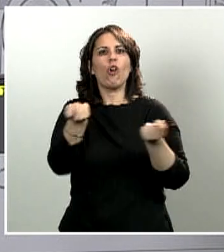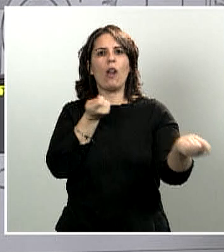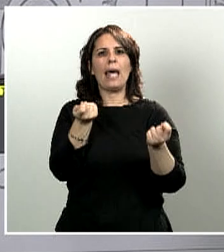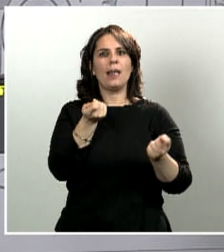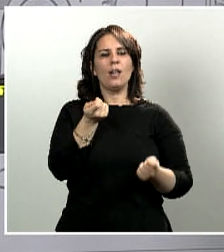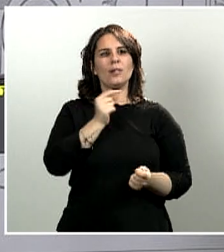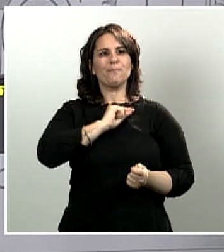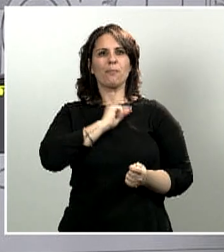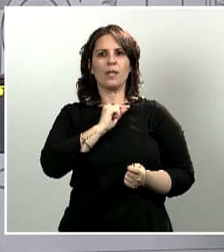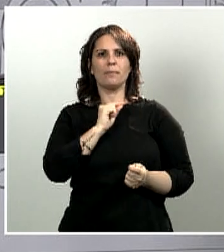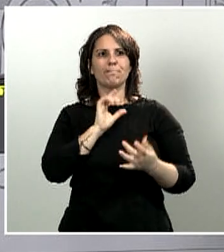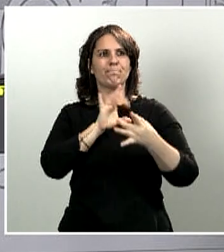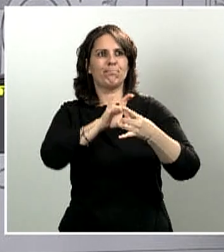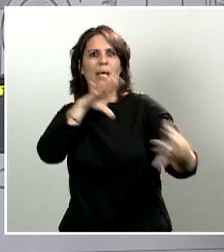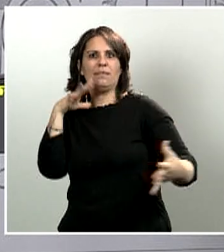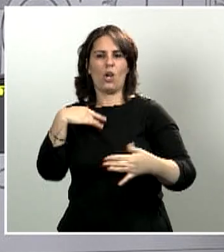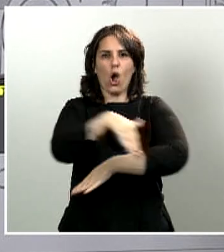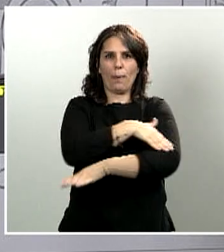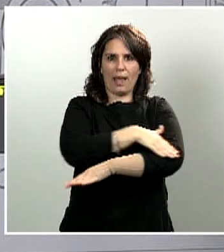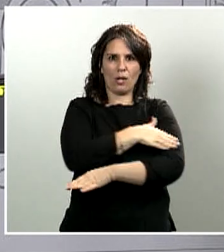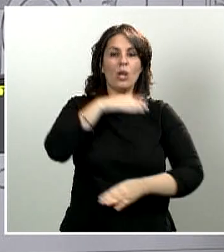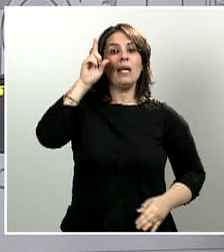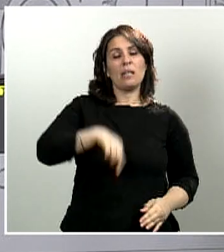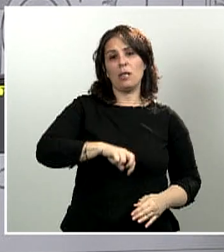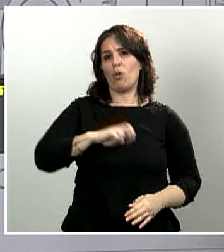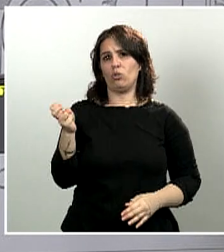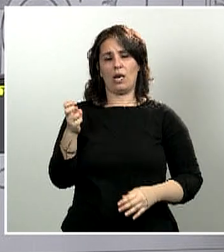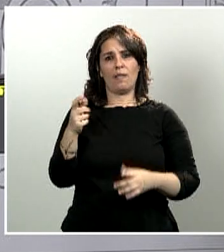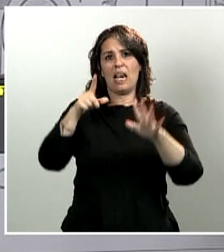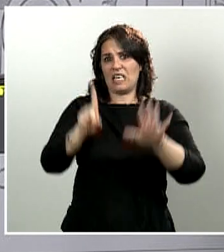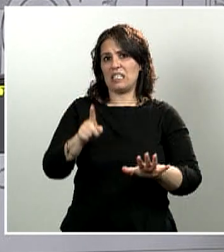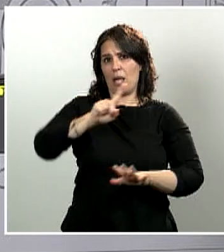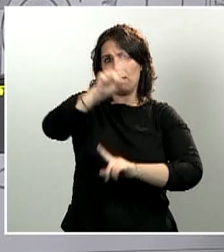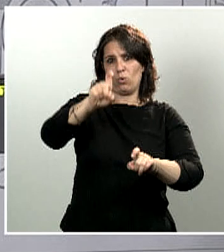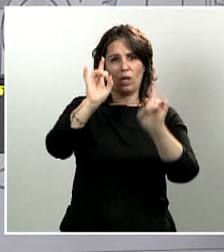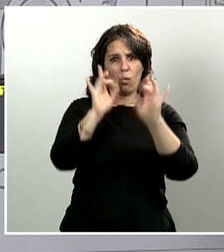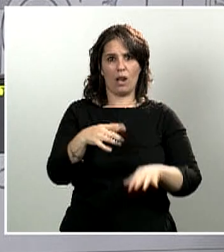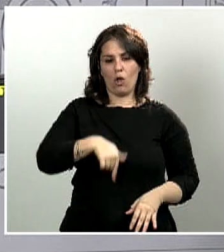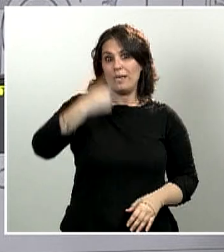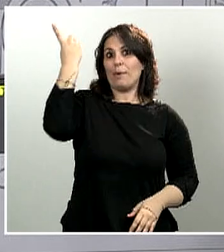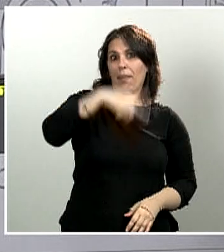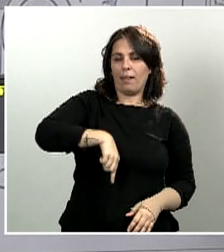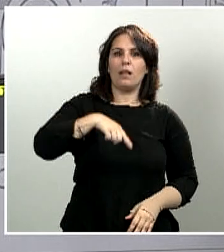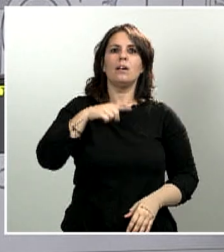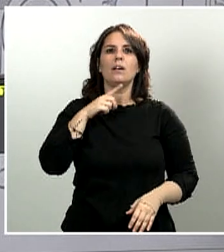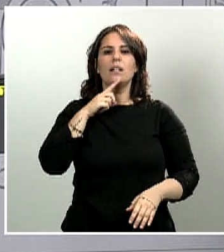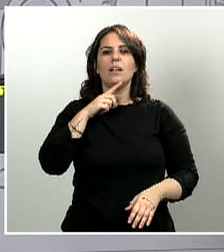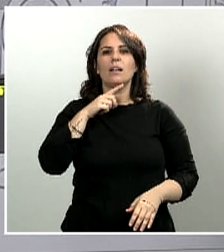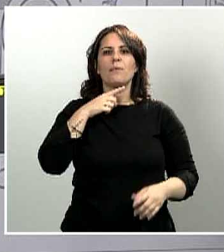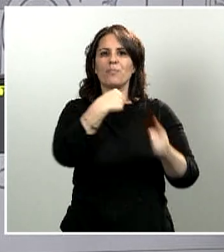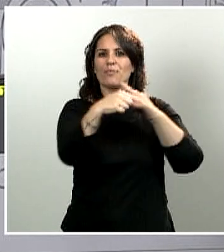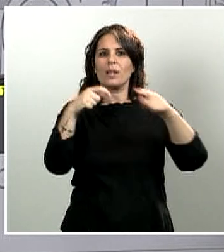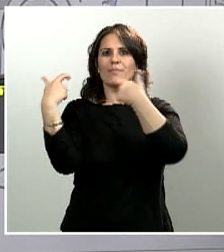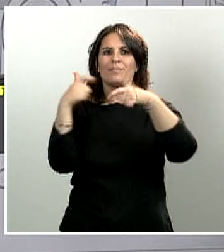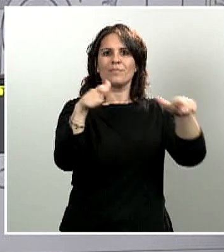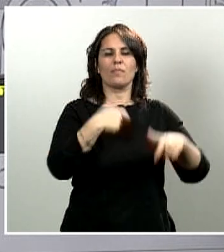del Gobierno? También la sexta pregunta en idéntico sentido. Hoy hemos sabido que se pidió a las comandancias buscar bulos o fakes que provoquen desafecciones